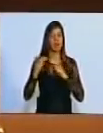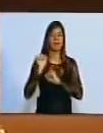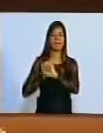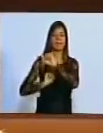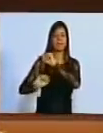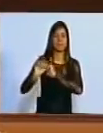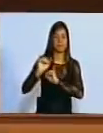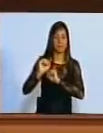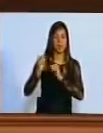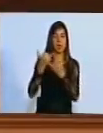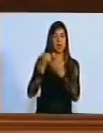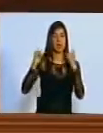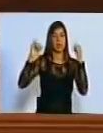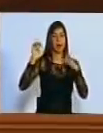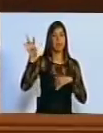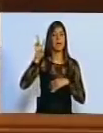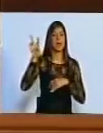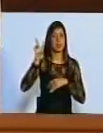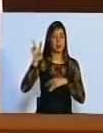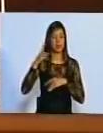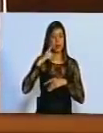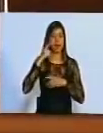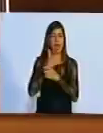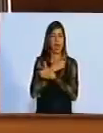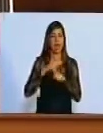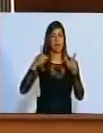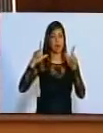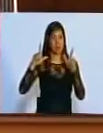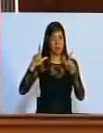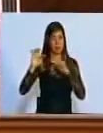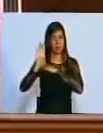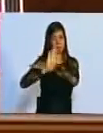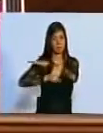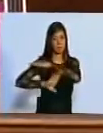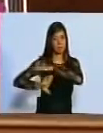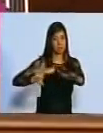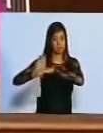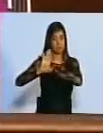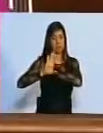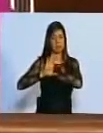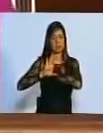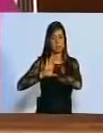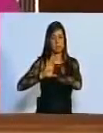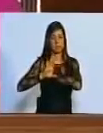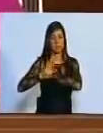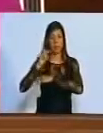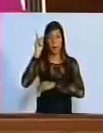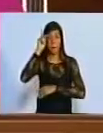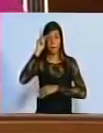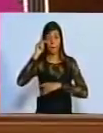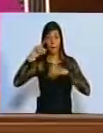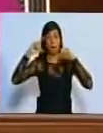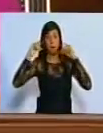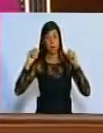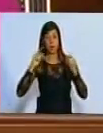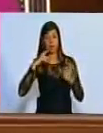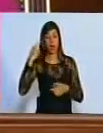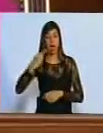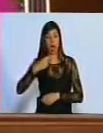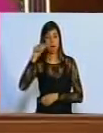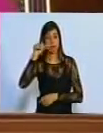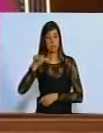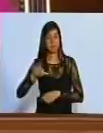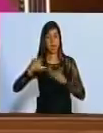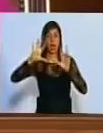de la soberanía, de la independencia y de la libertad de Venezuela. Como bien lo dijo el profesor Jonathan, la